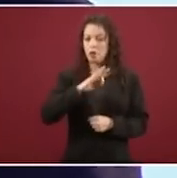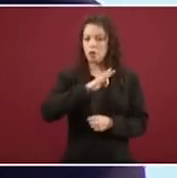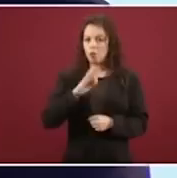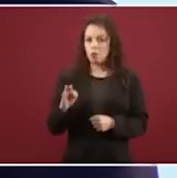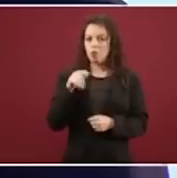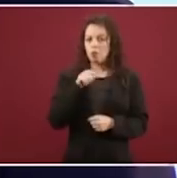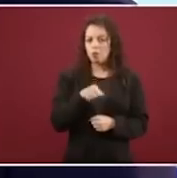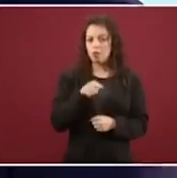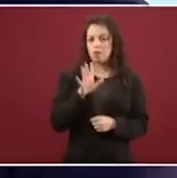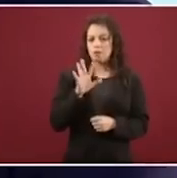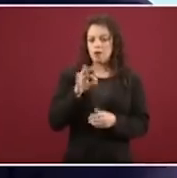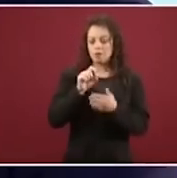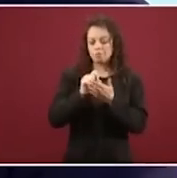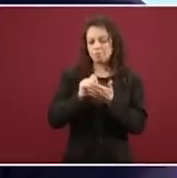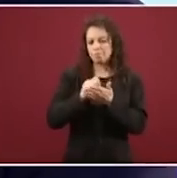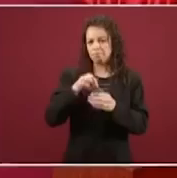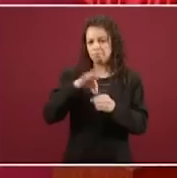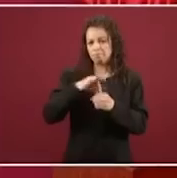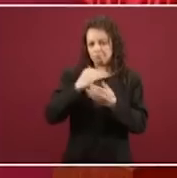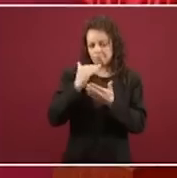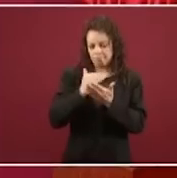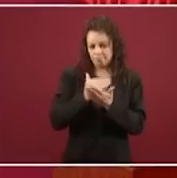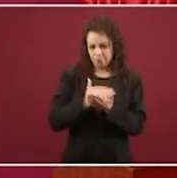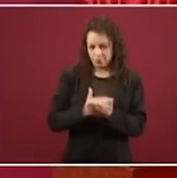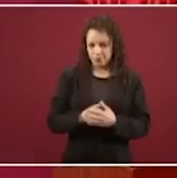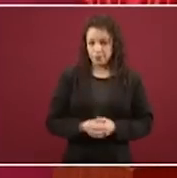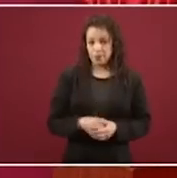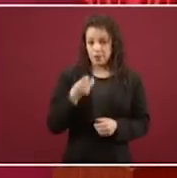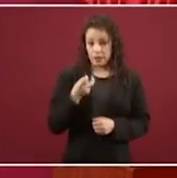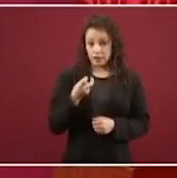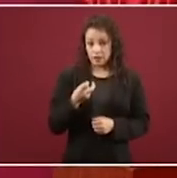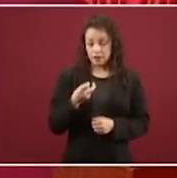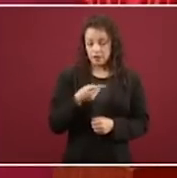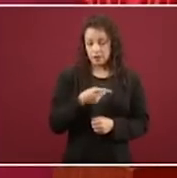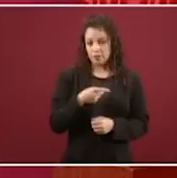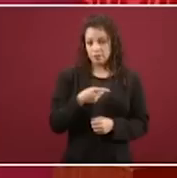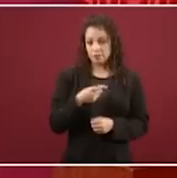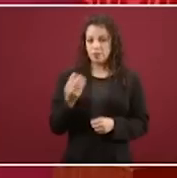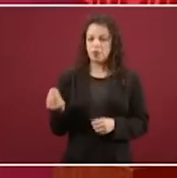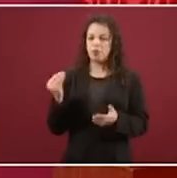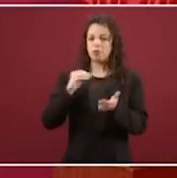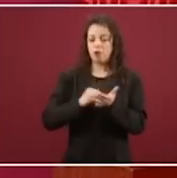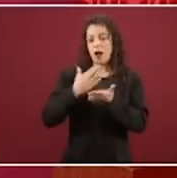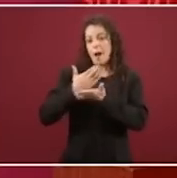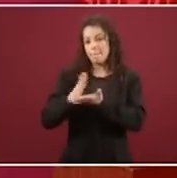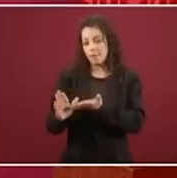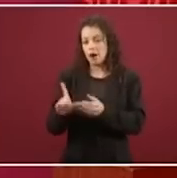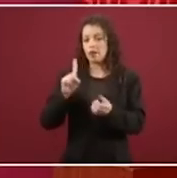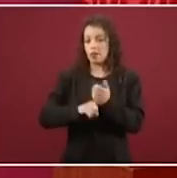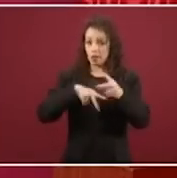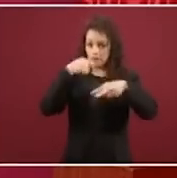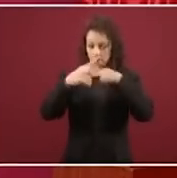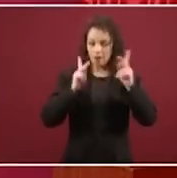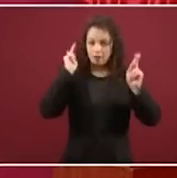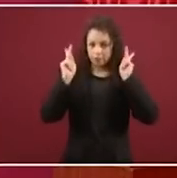censo. Este diagnóstico es un logro adicional derivado de las visitas que permite que